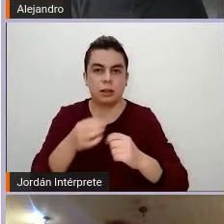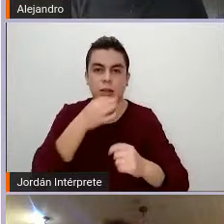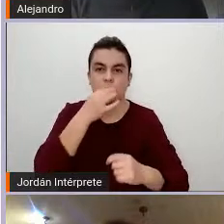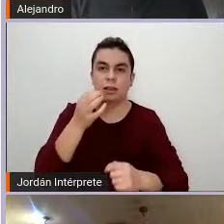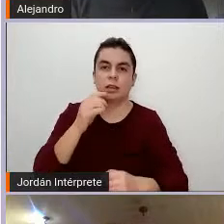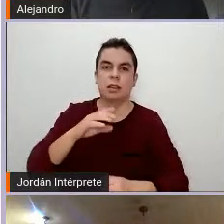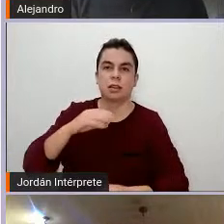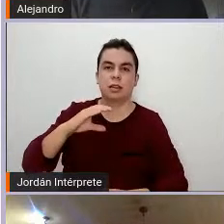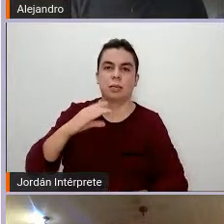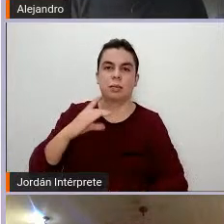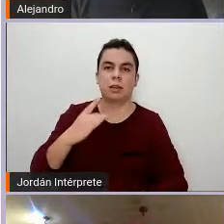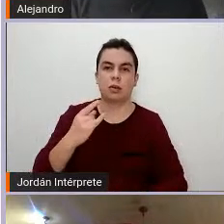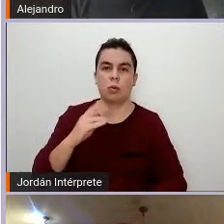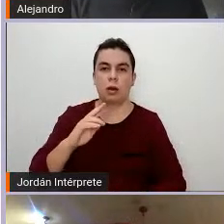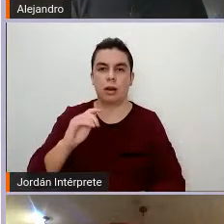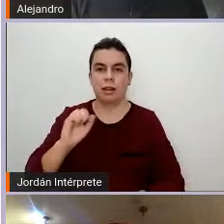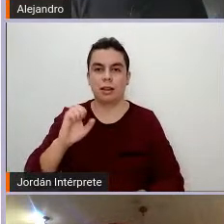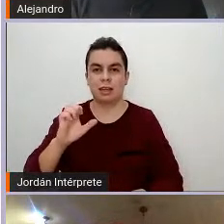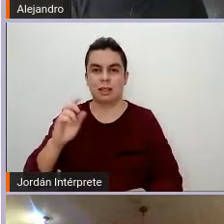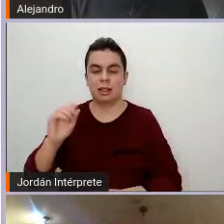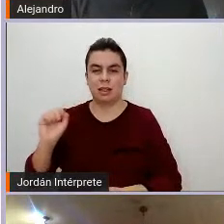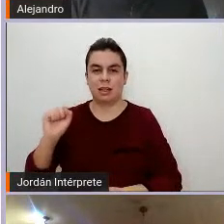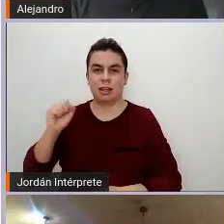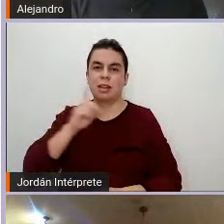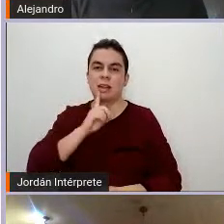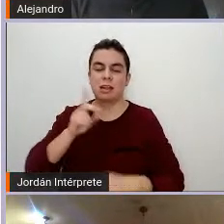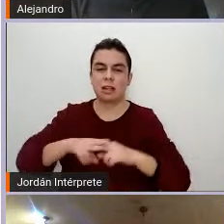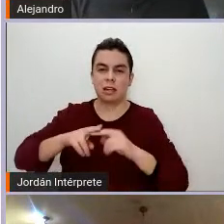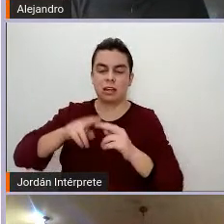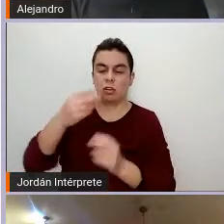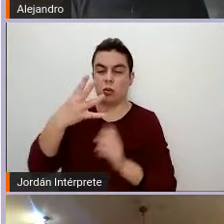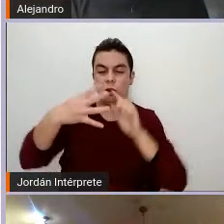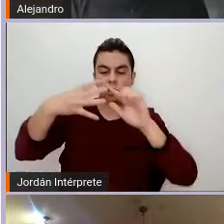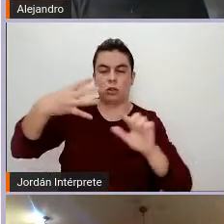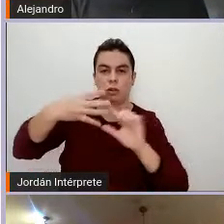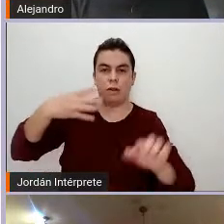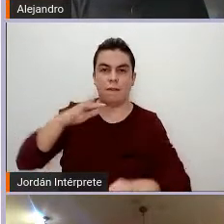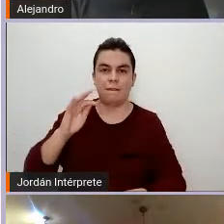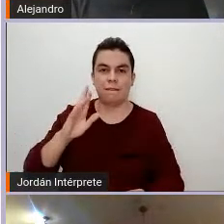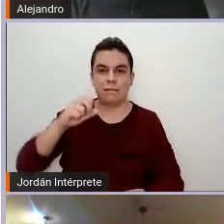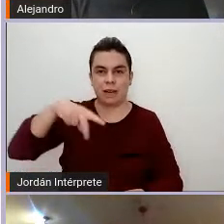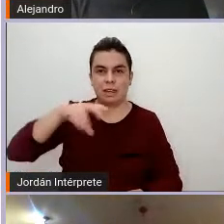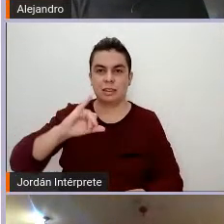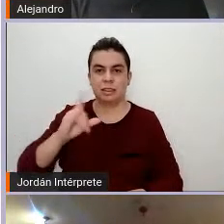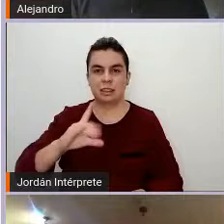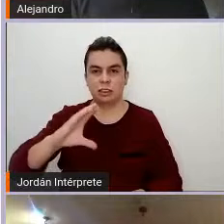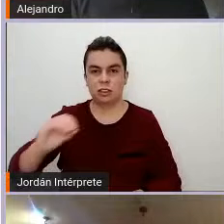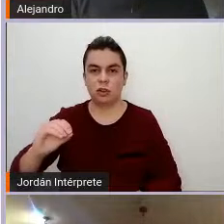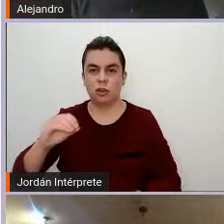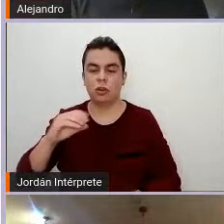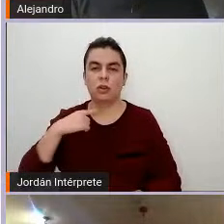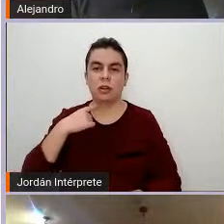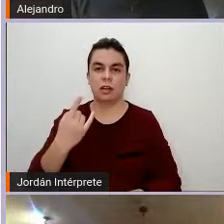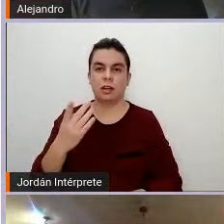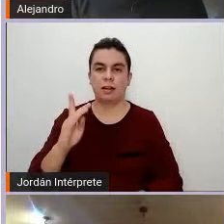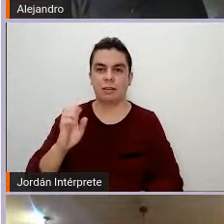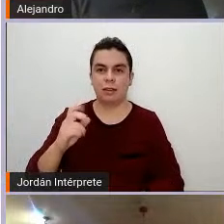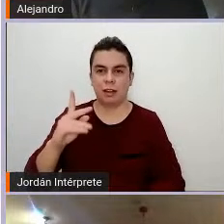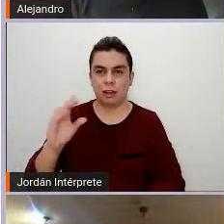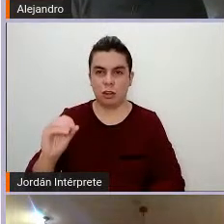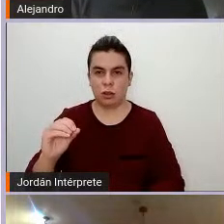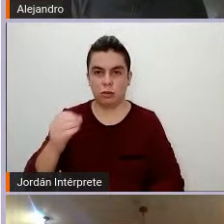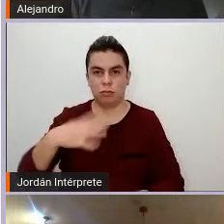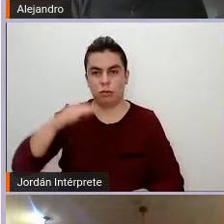Quevedo, para desarrollar su propia poética. De hecho, esta es una práctica ampliamente desarrollada en la tradición popular,